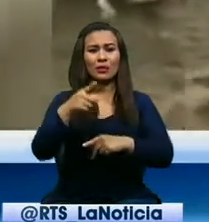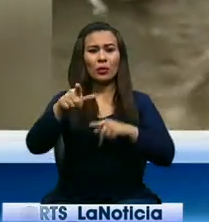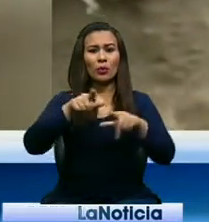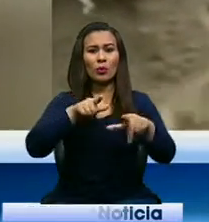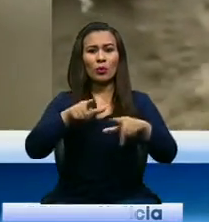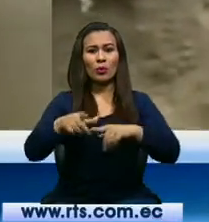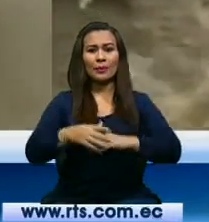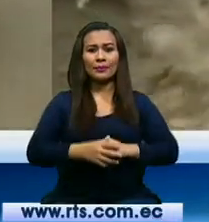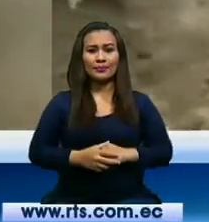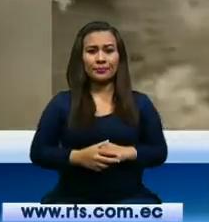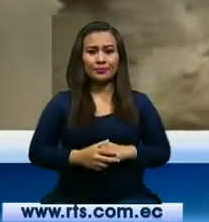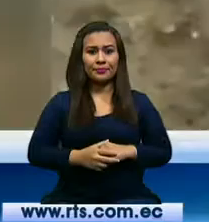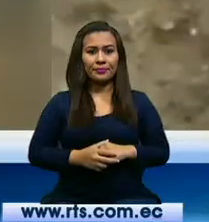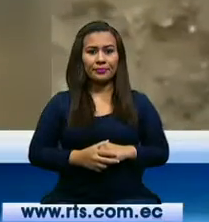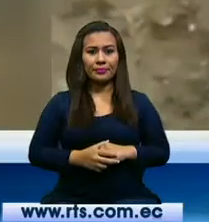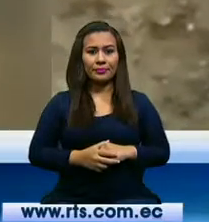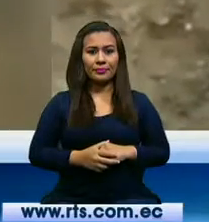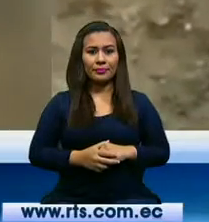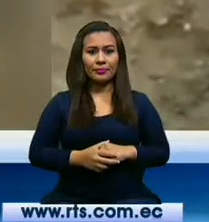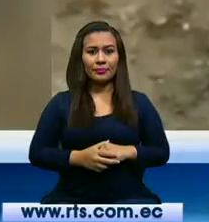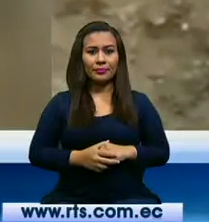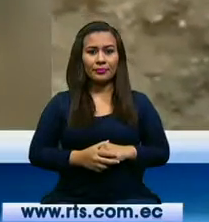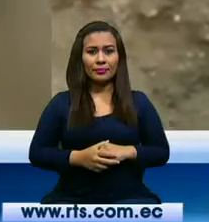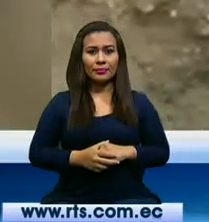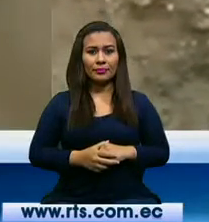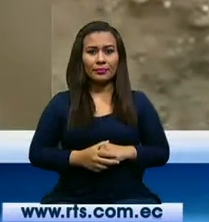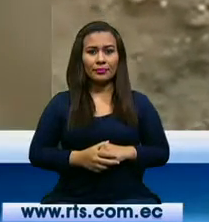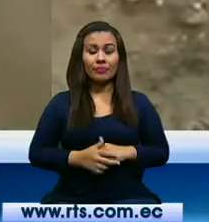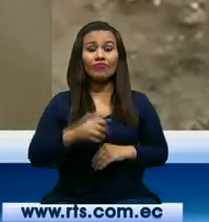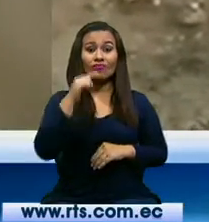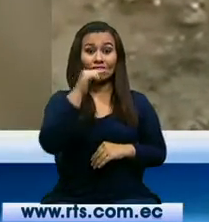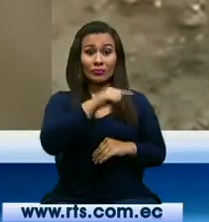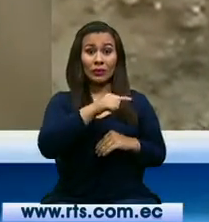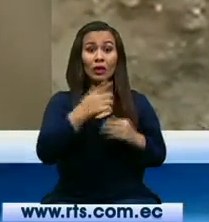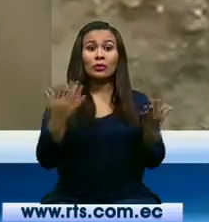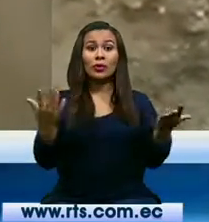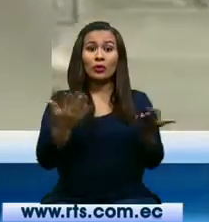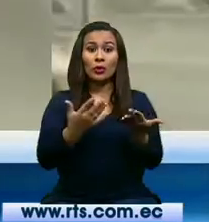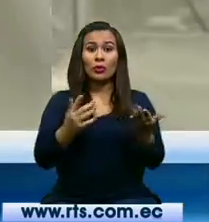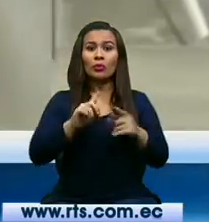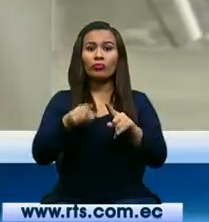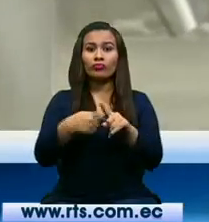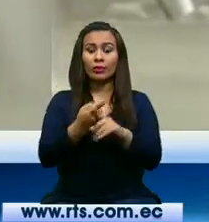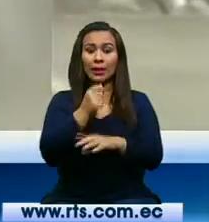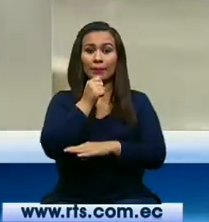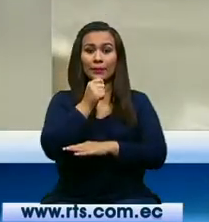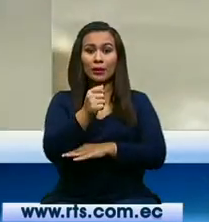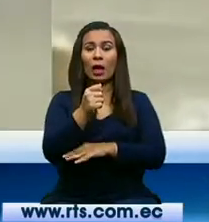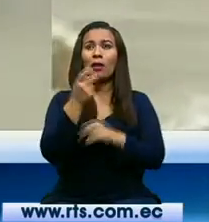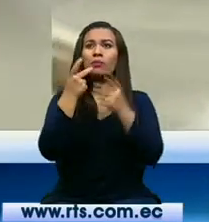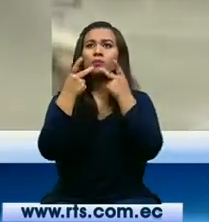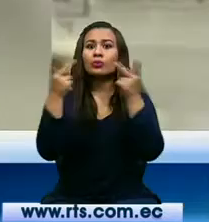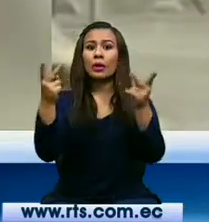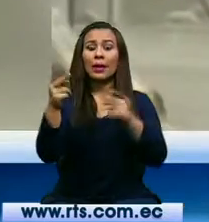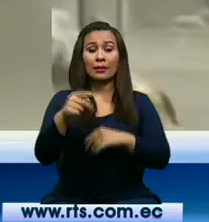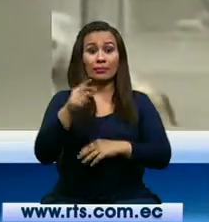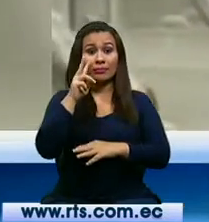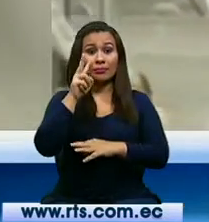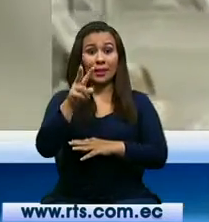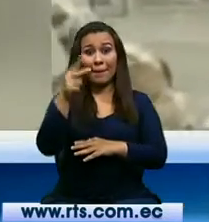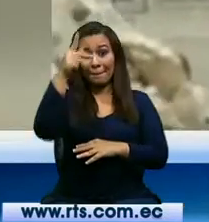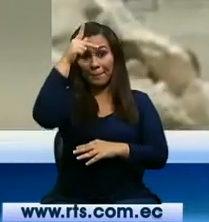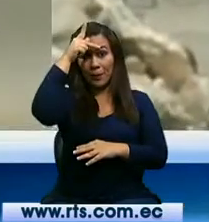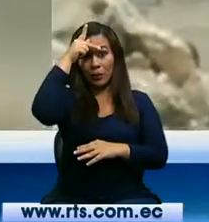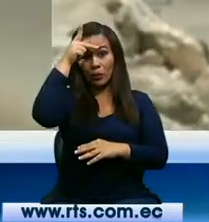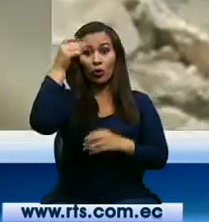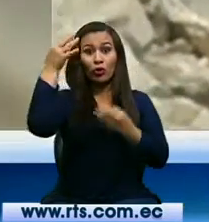en el distrito de Chosica. Esto ocurrió durante una transmisión en vivo de ATV Perú. La catarata arrasó